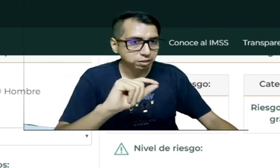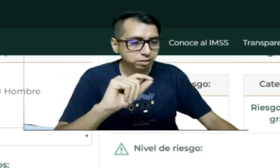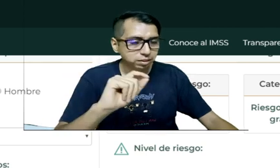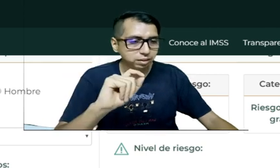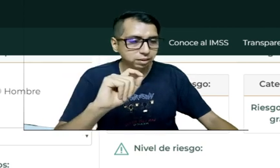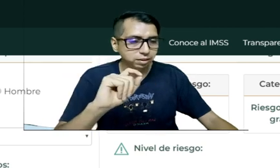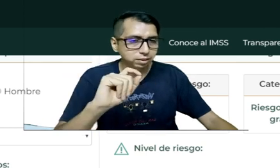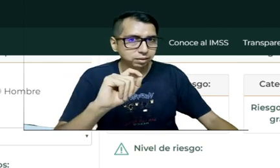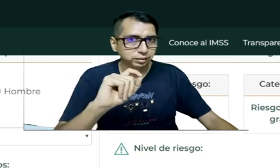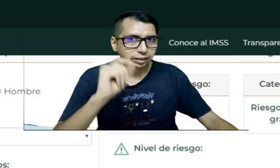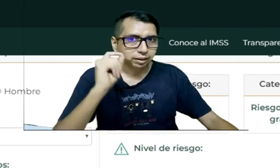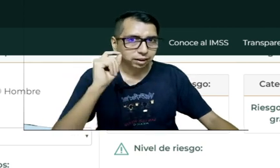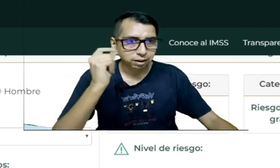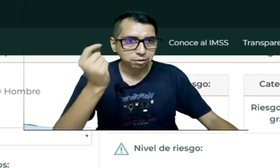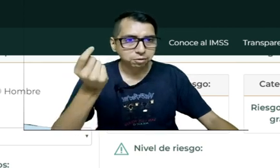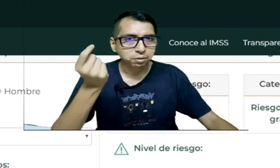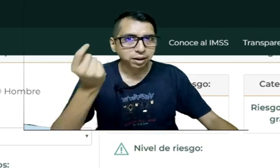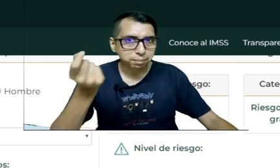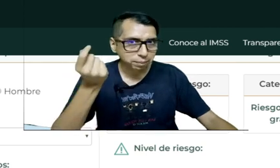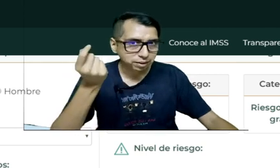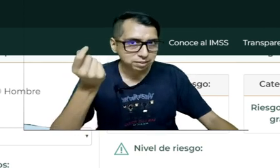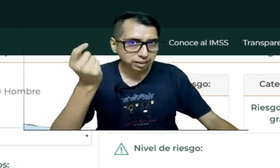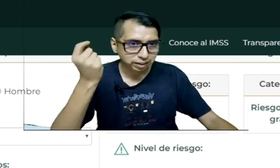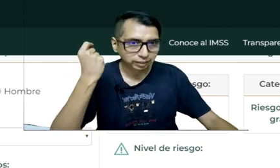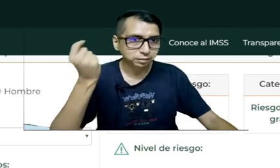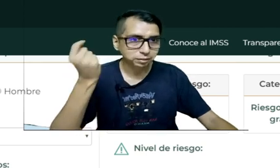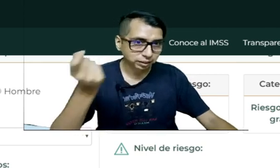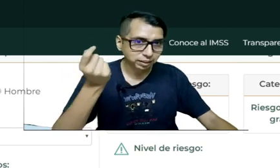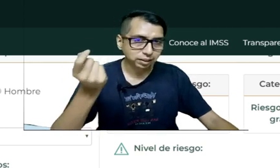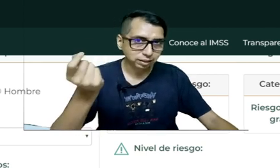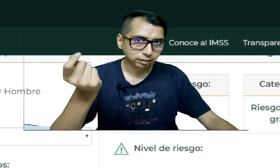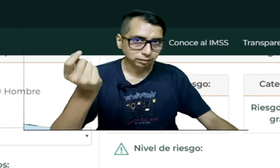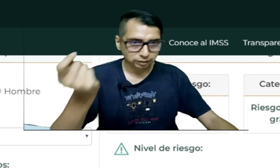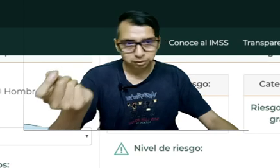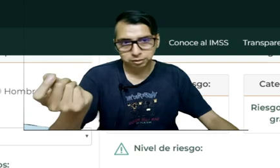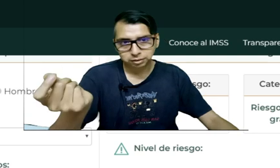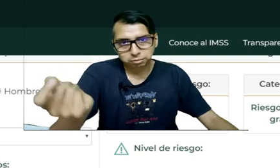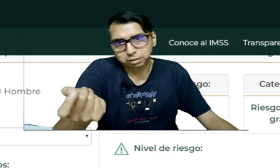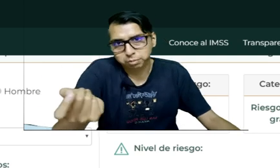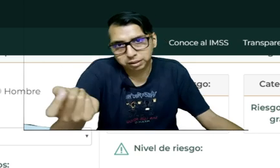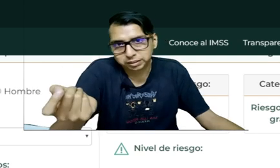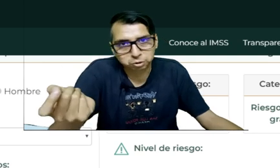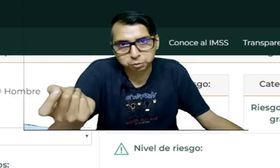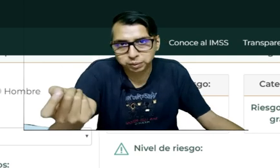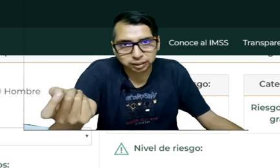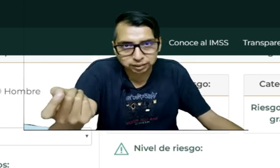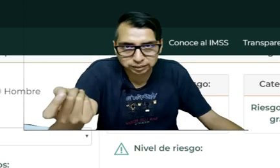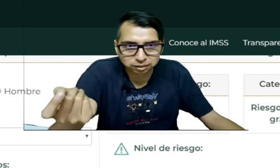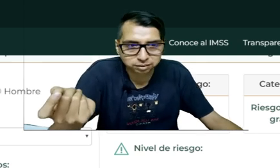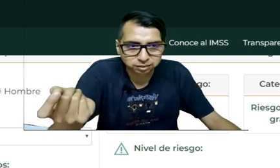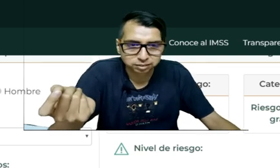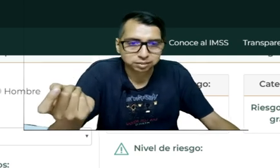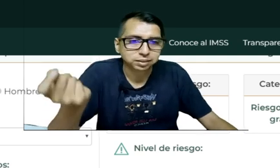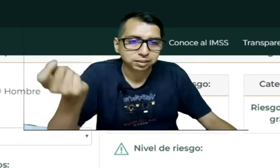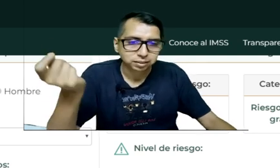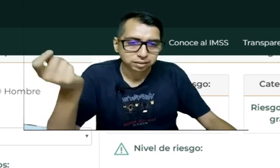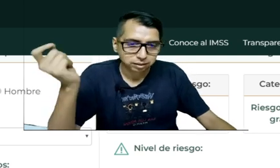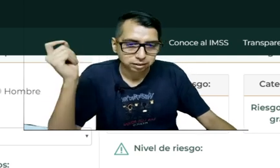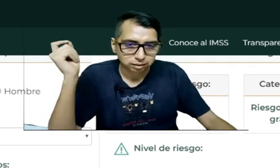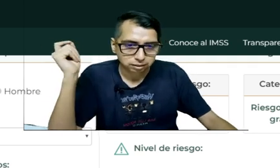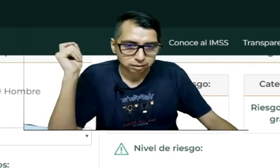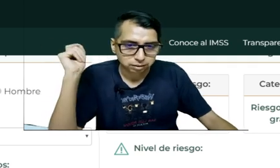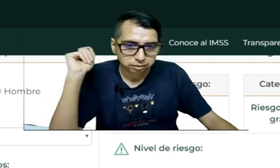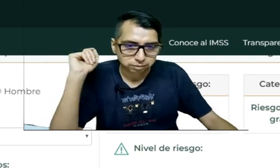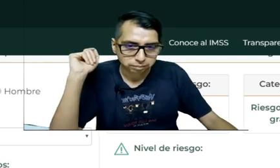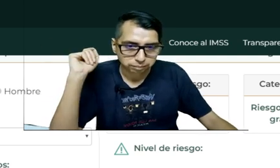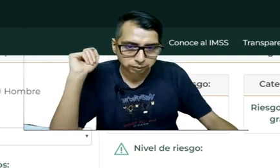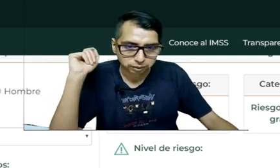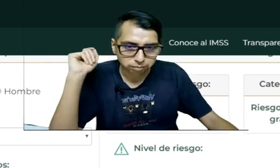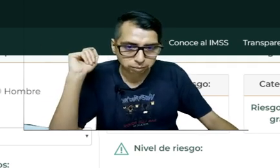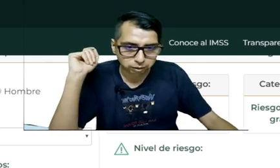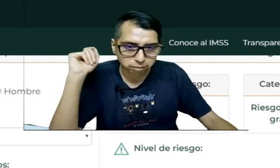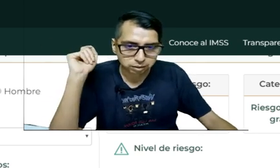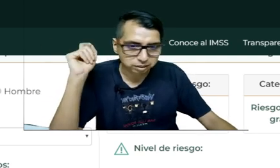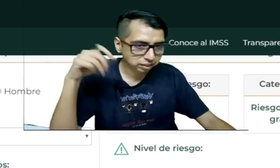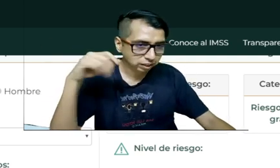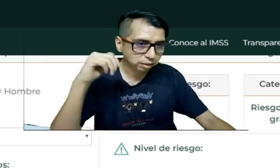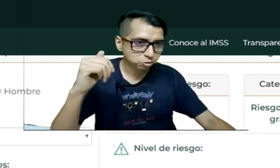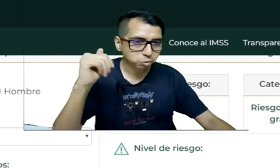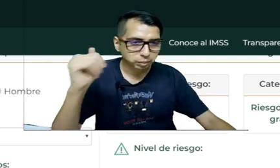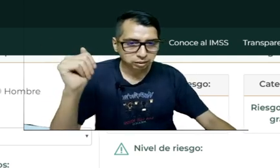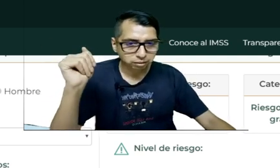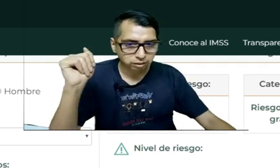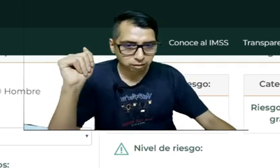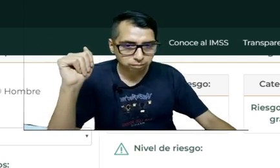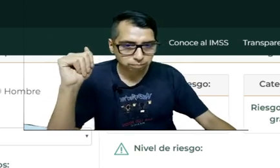kobe sangrado grave es que ya tengo que tengo que voy a estar hospitalizado pero